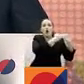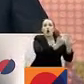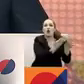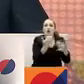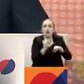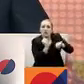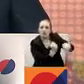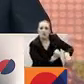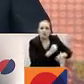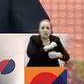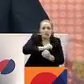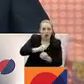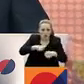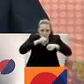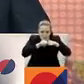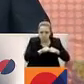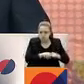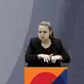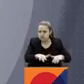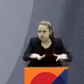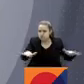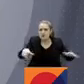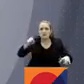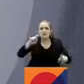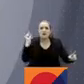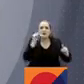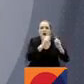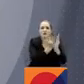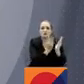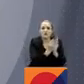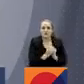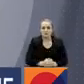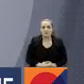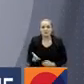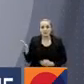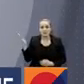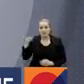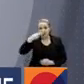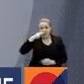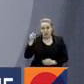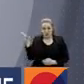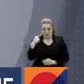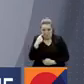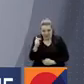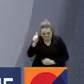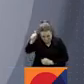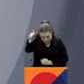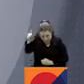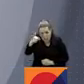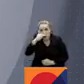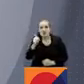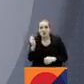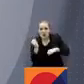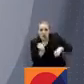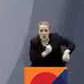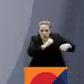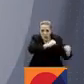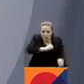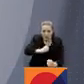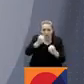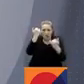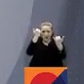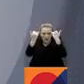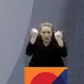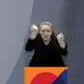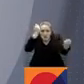colegios tras el desbordamiento del afluente. Bueno, para que vean ustedes todos los malabares que hace un niño aquí, mire, para no